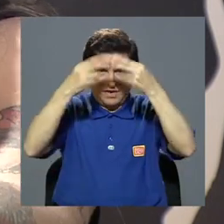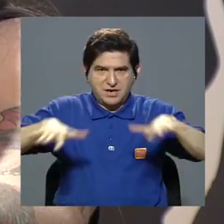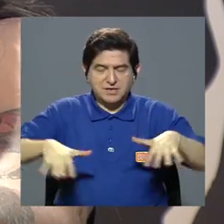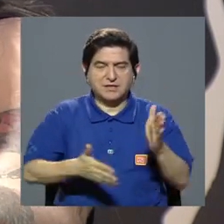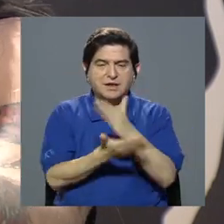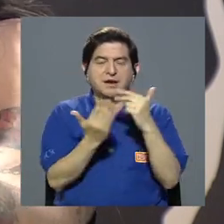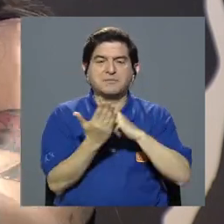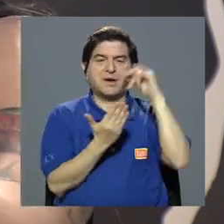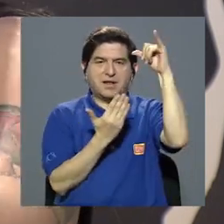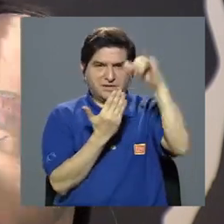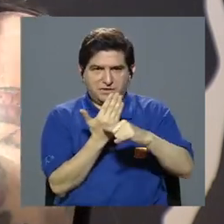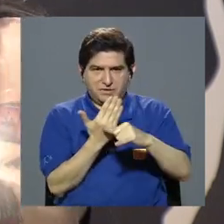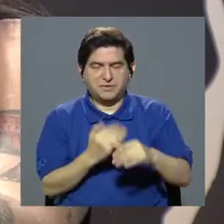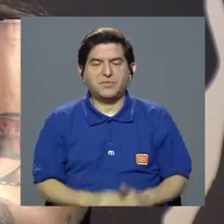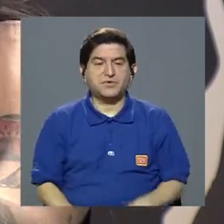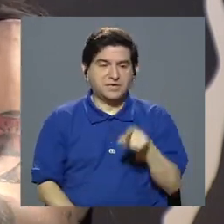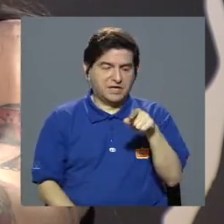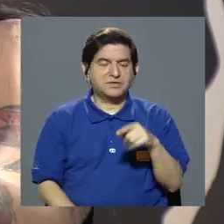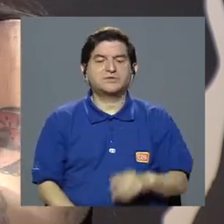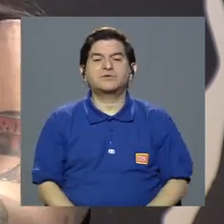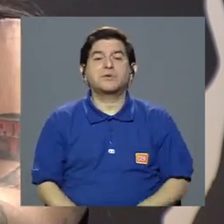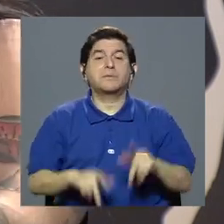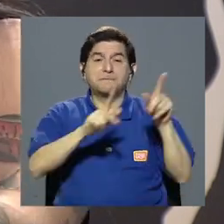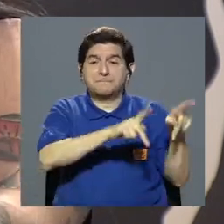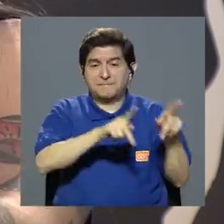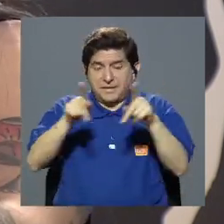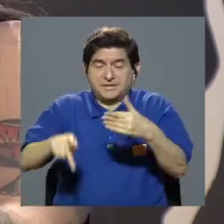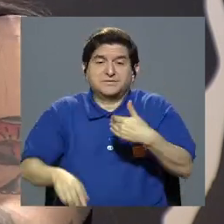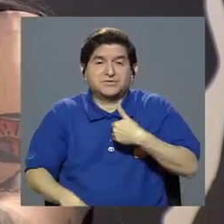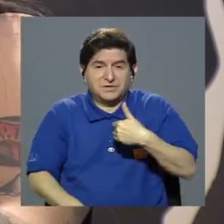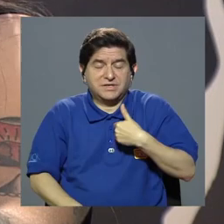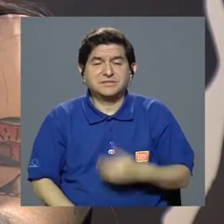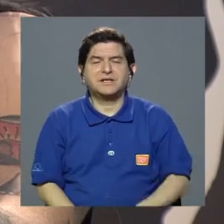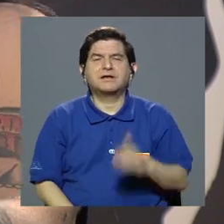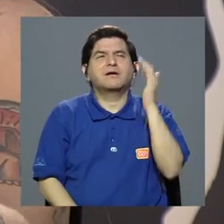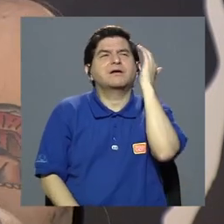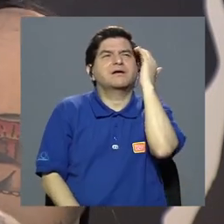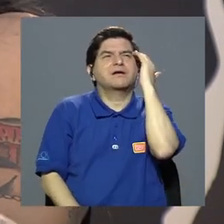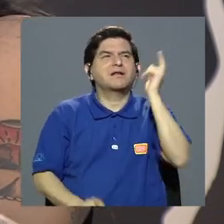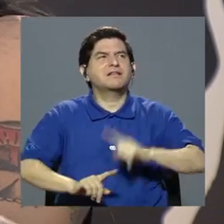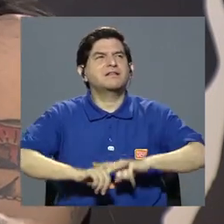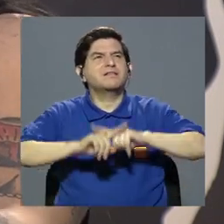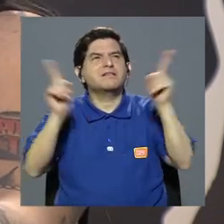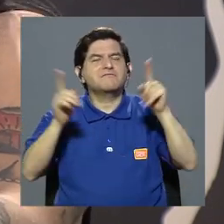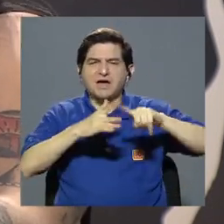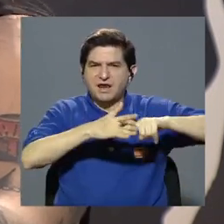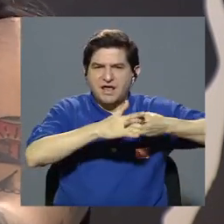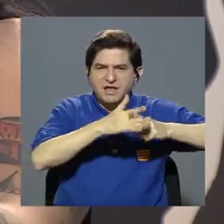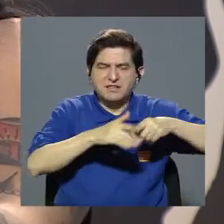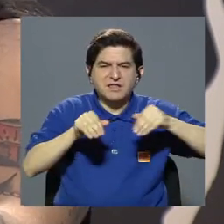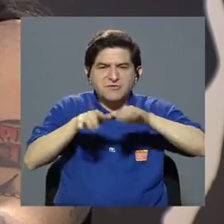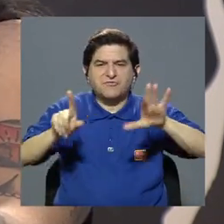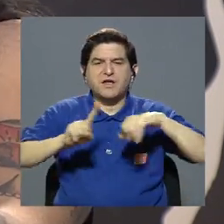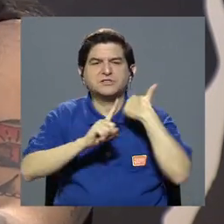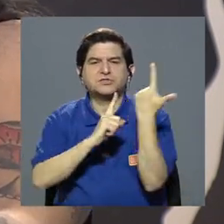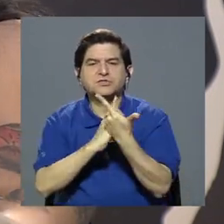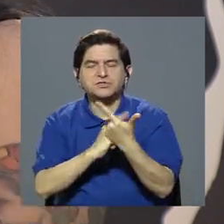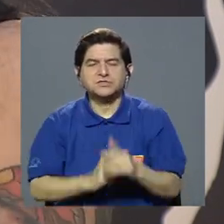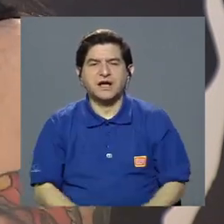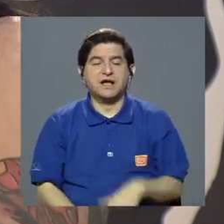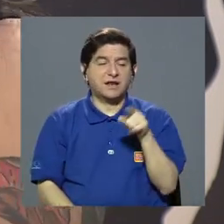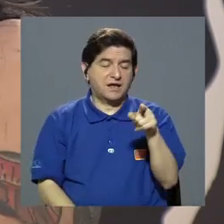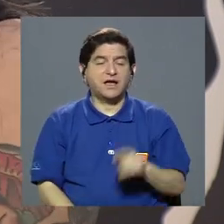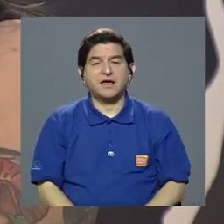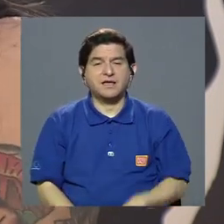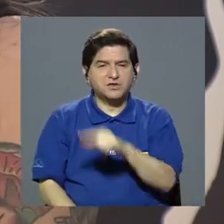parte del proyecto dedicada a esos app son personas que tienen que tienen un conocimiento diferente de las herramientas de redes sociales verdad que